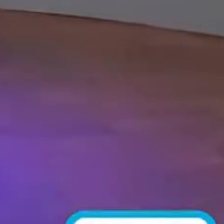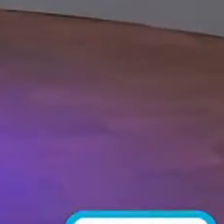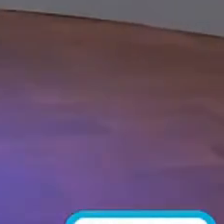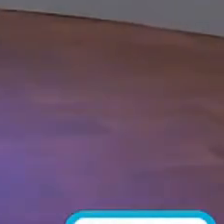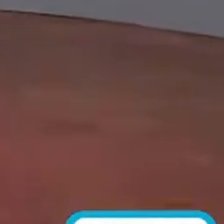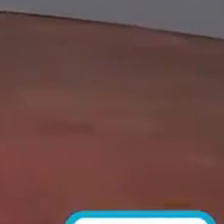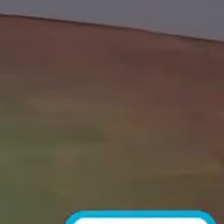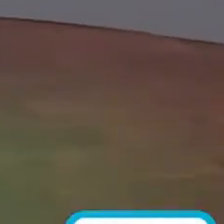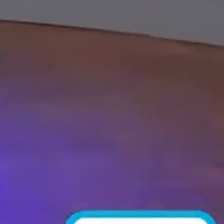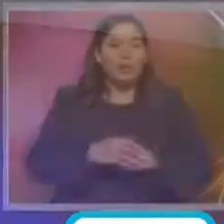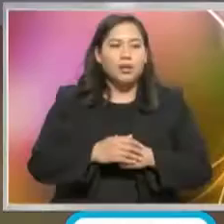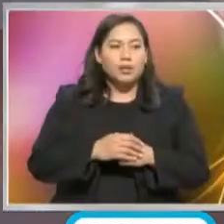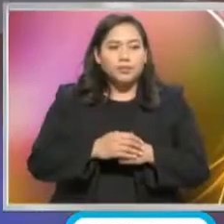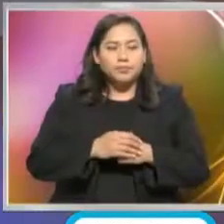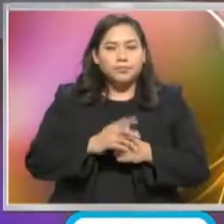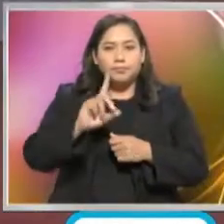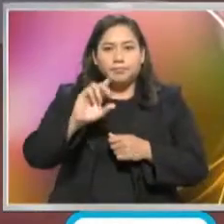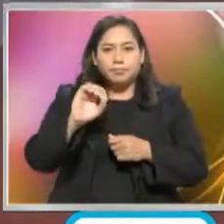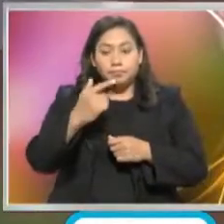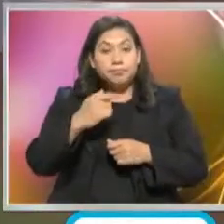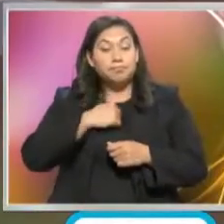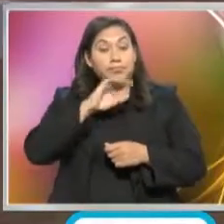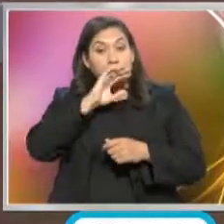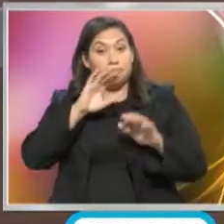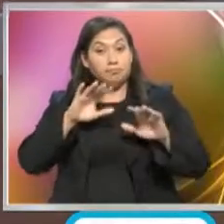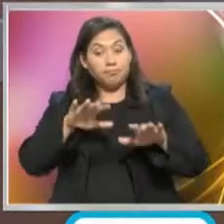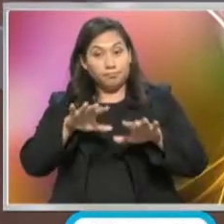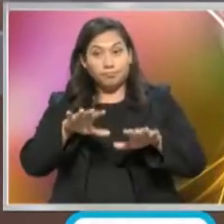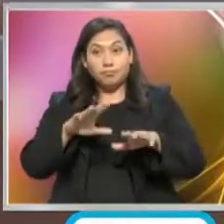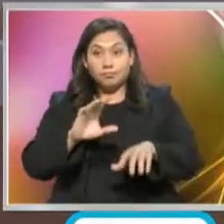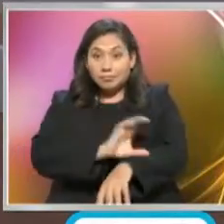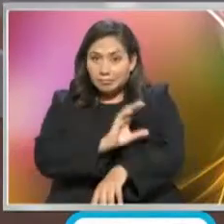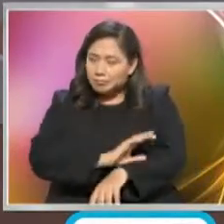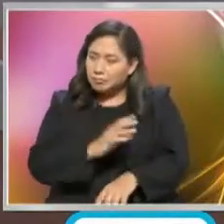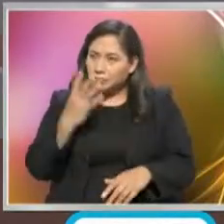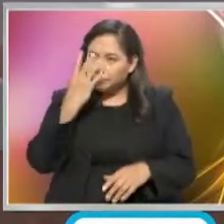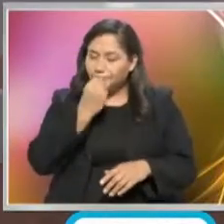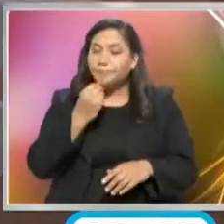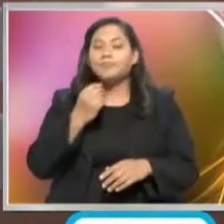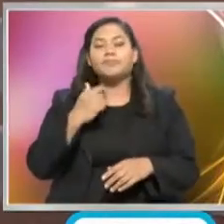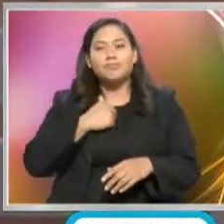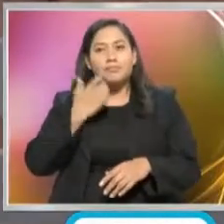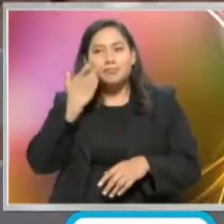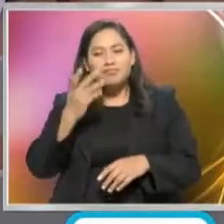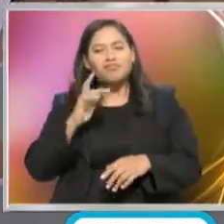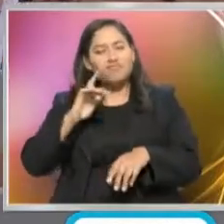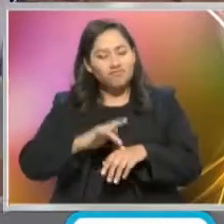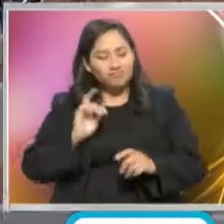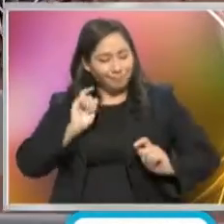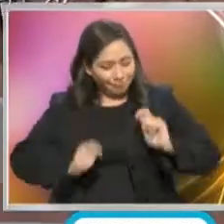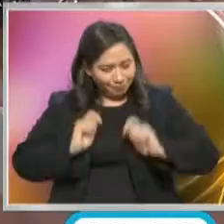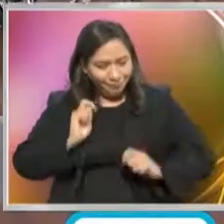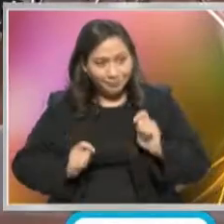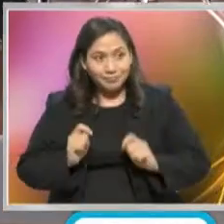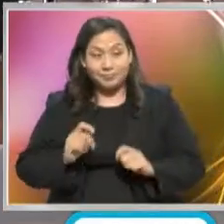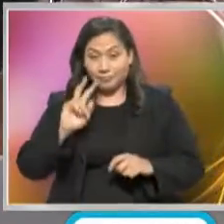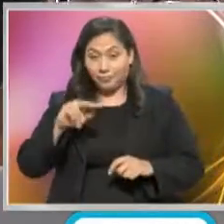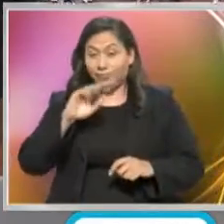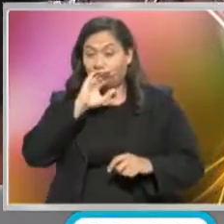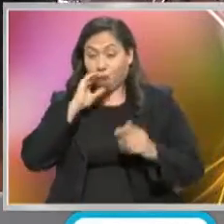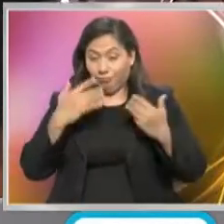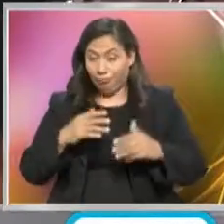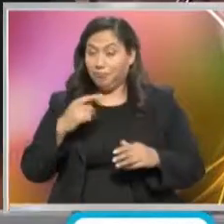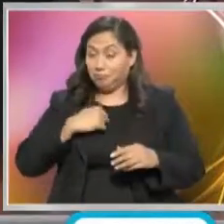Chicos, yo estoy impresionada. La verdad es que tienen una energía, una vibra maravillosa. Ya yo quisiera tocar batería. Sí. Es impresionante,